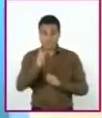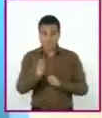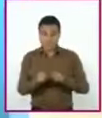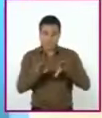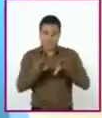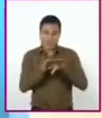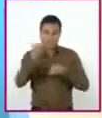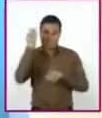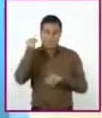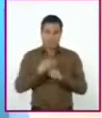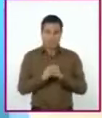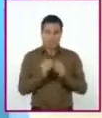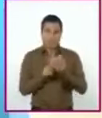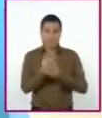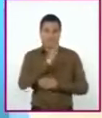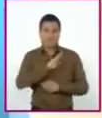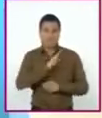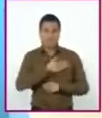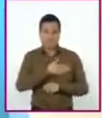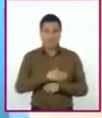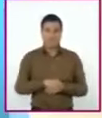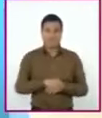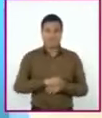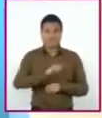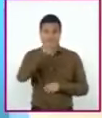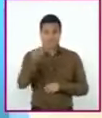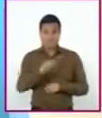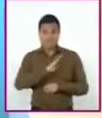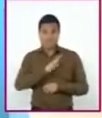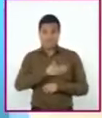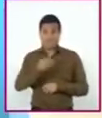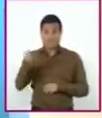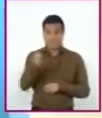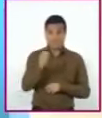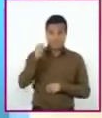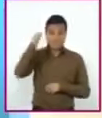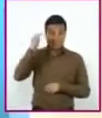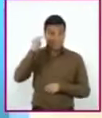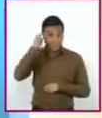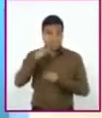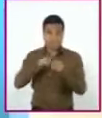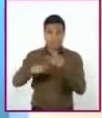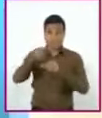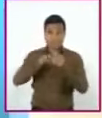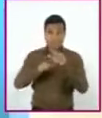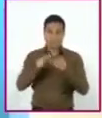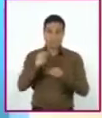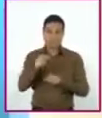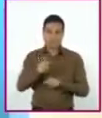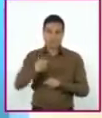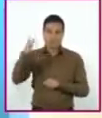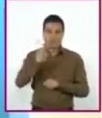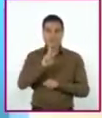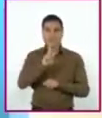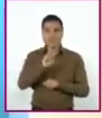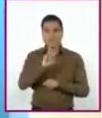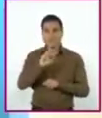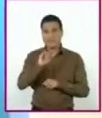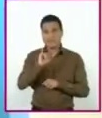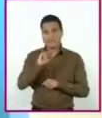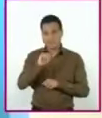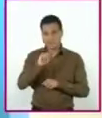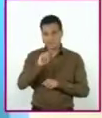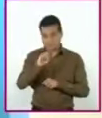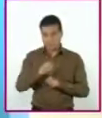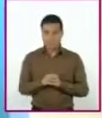de colonia fue gobernada por virreyes y por tanto se le denominó virreinato. En síntesis,